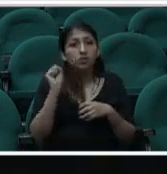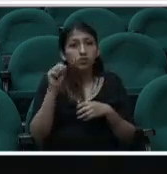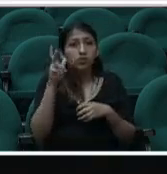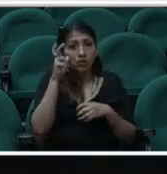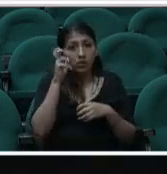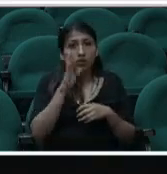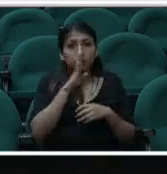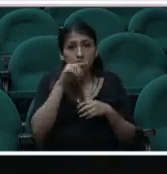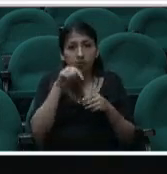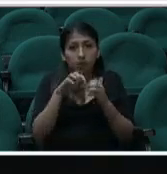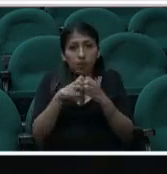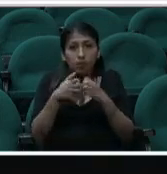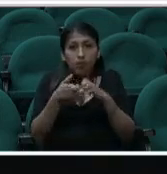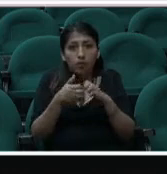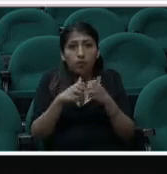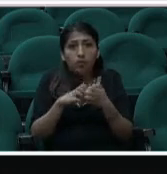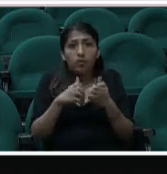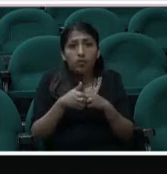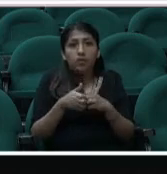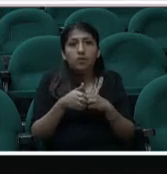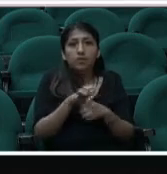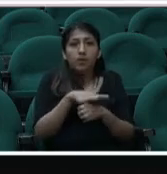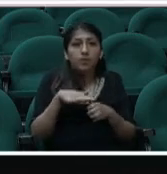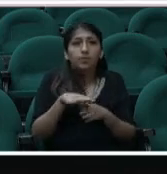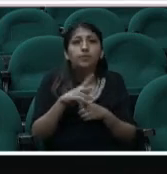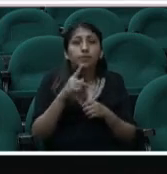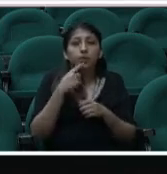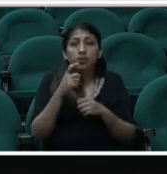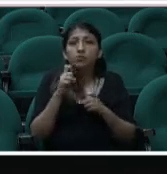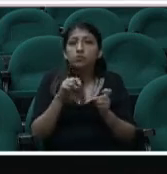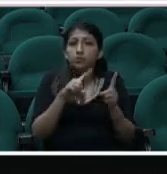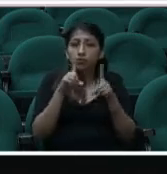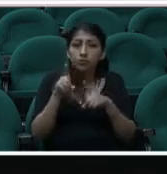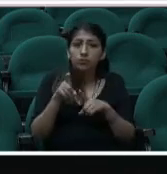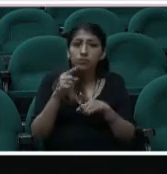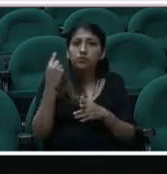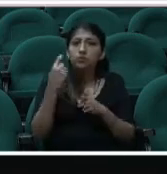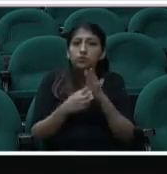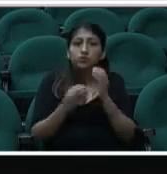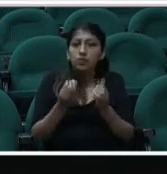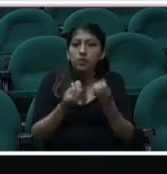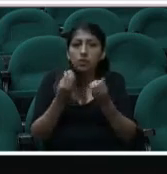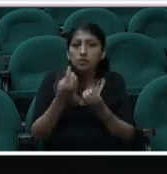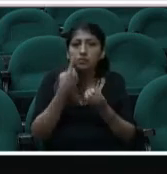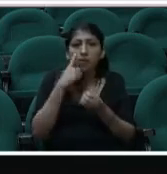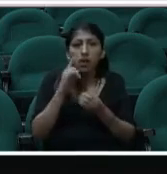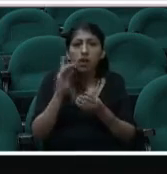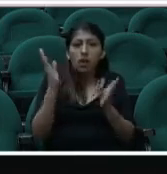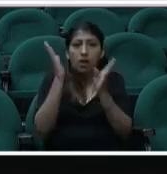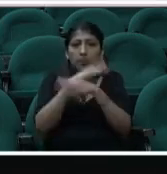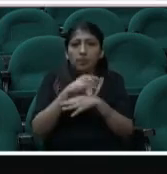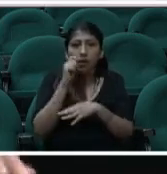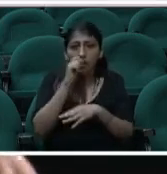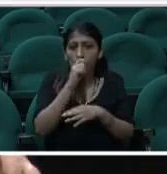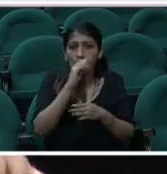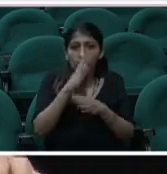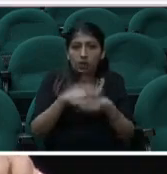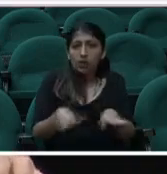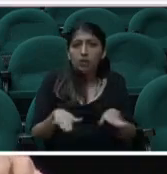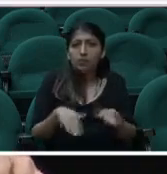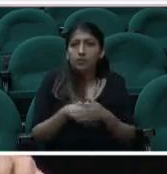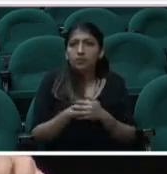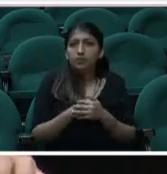creo que siempre hay un factor este es un problema multifactorial entonces también te consulto estimado lides que otras medidas se implementarían para evitar el consumo en los